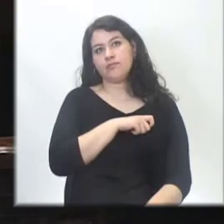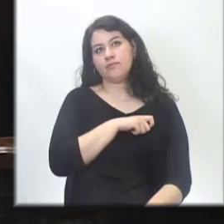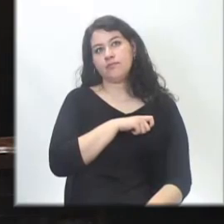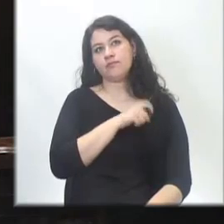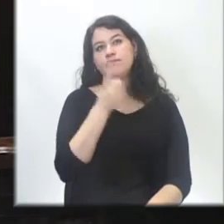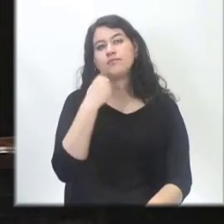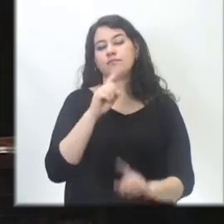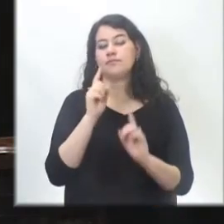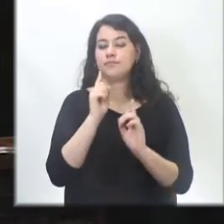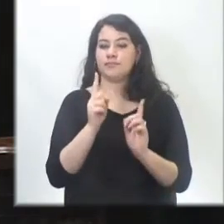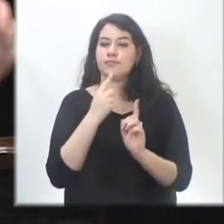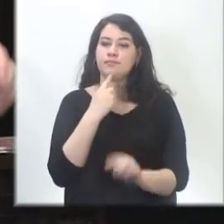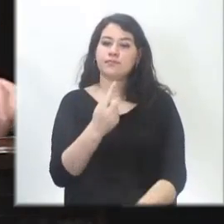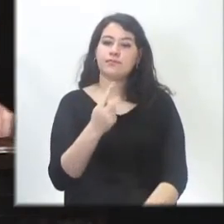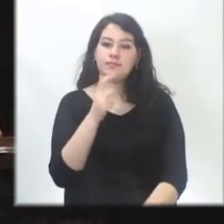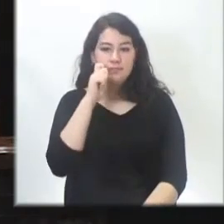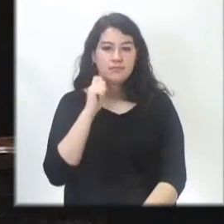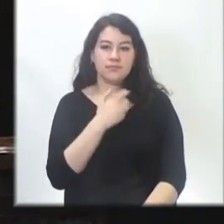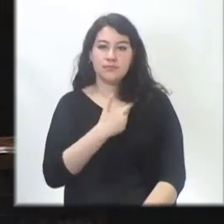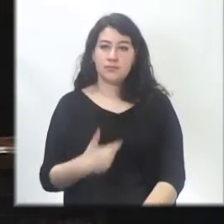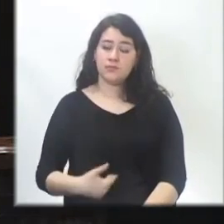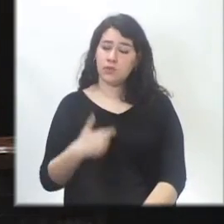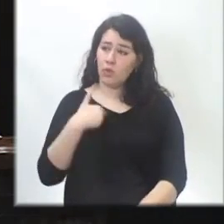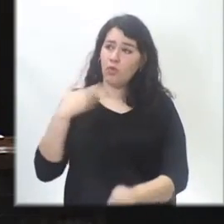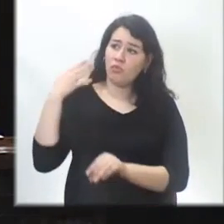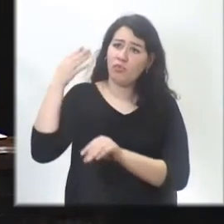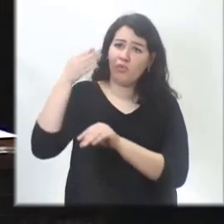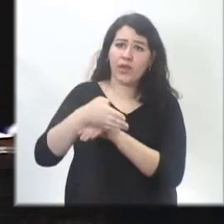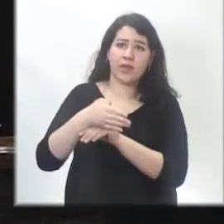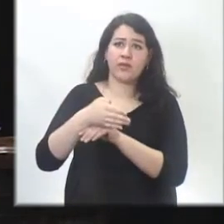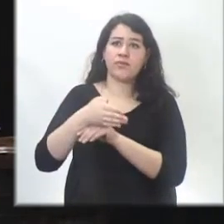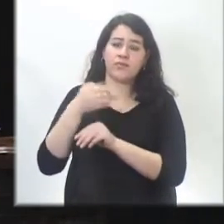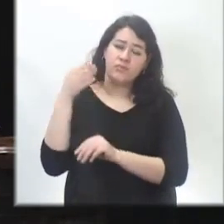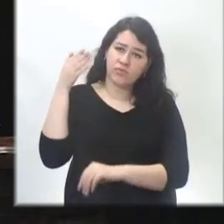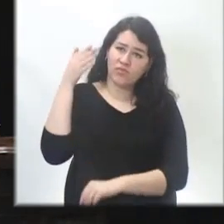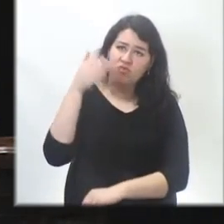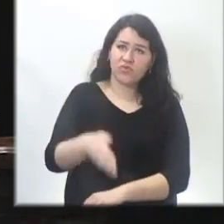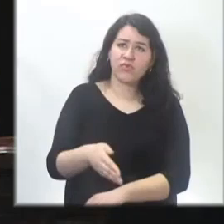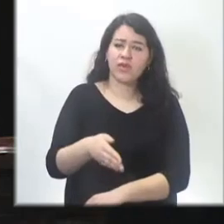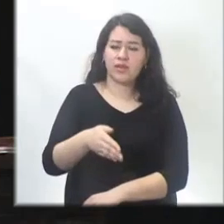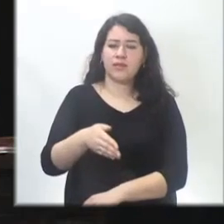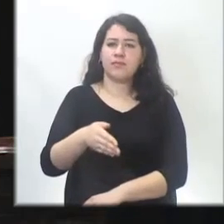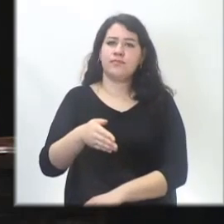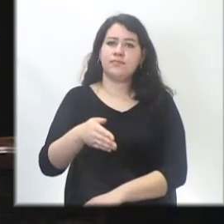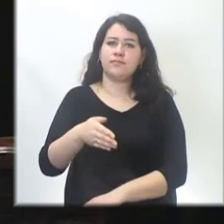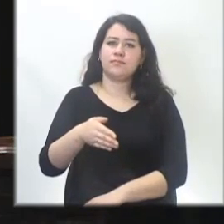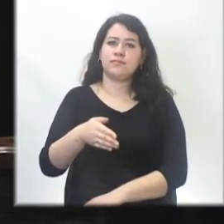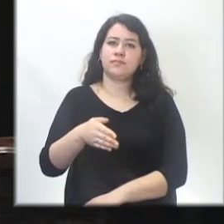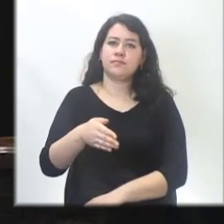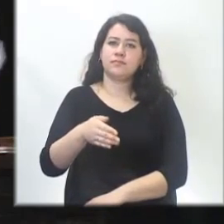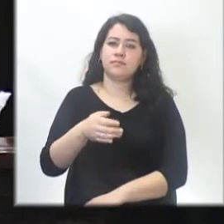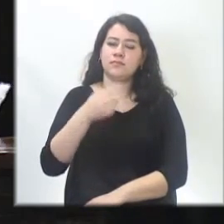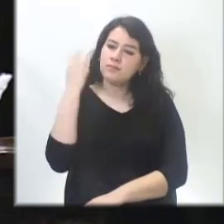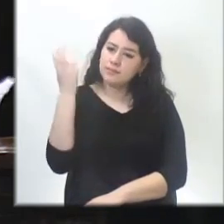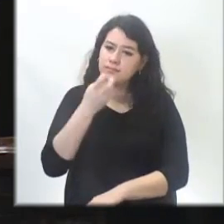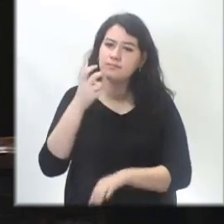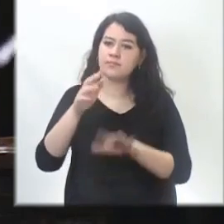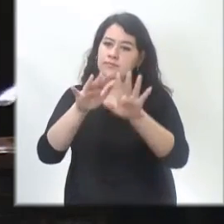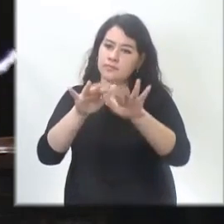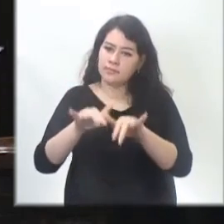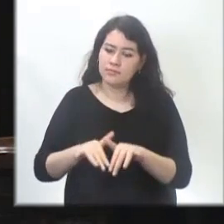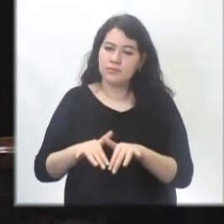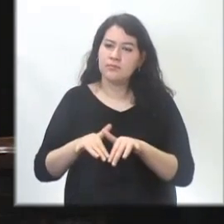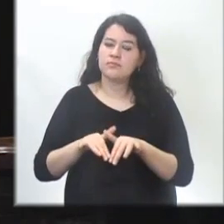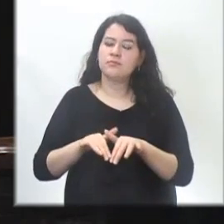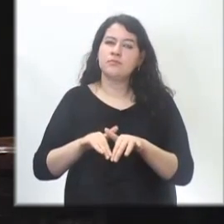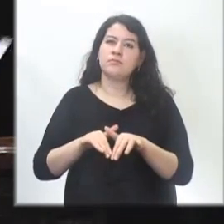Pero como le decía, presidente, yo fui a buscar las cartas del ministro,